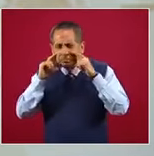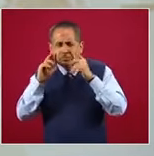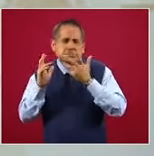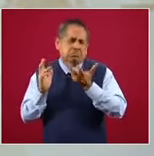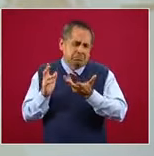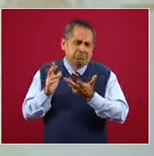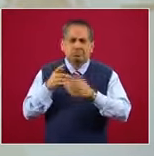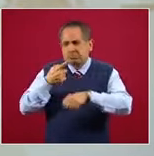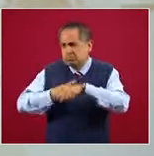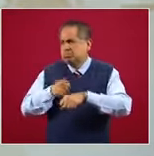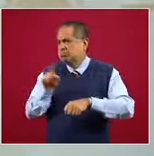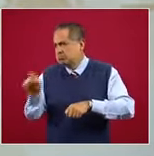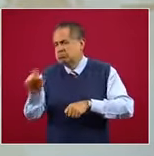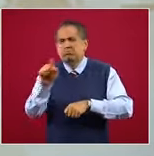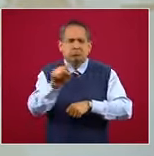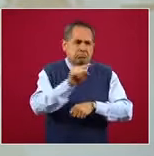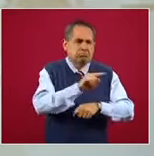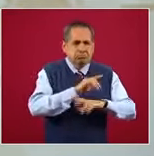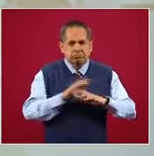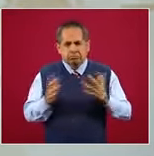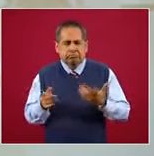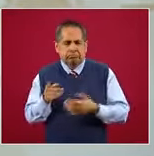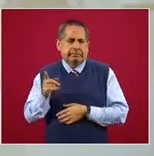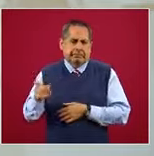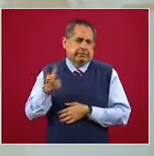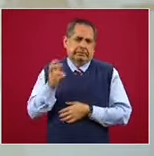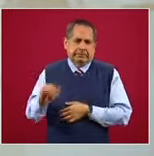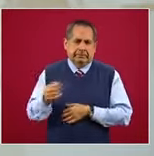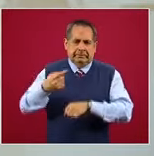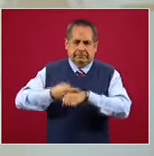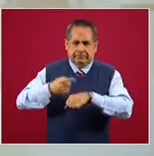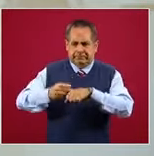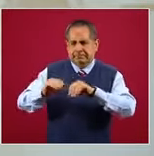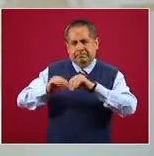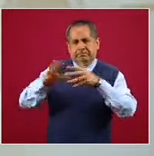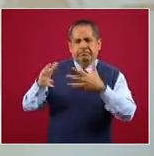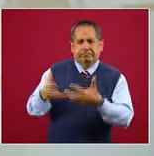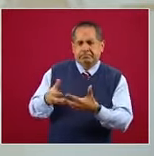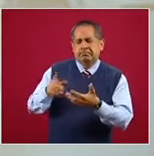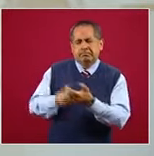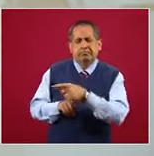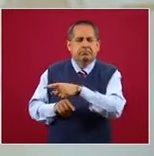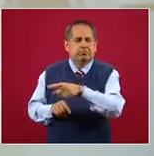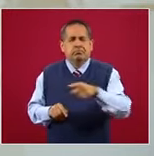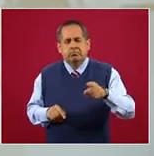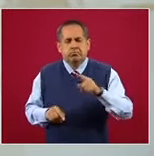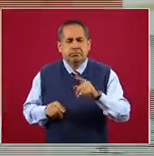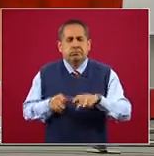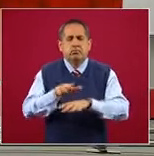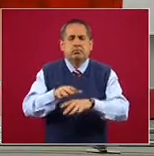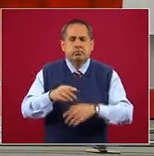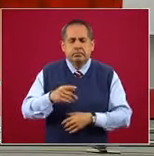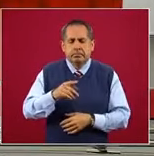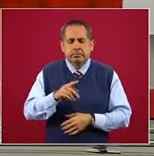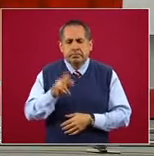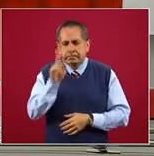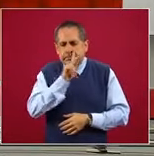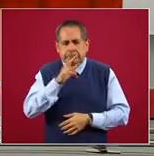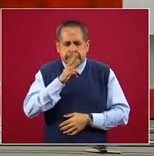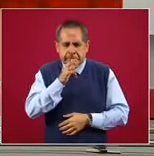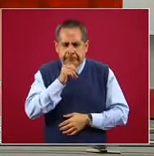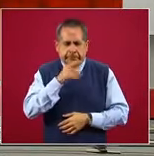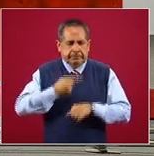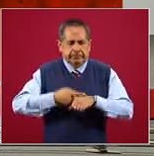de representar a las epidemias o a las pandemias de enfermedades respiratorias, y a lo largo del